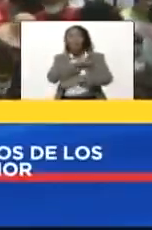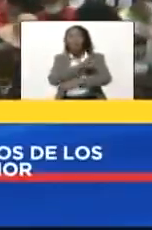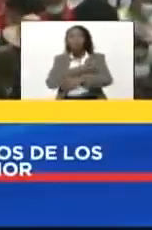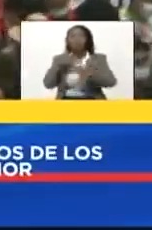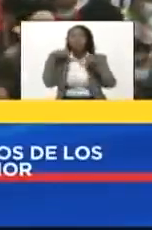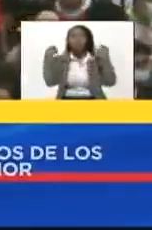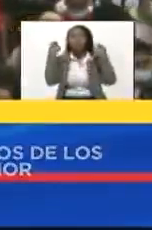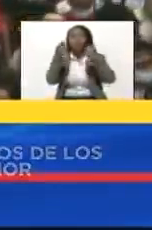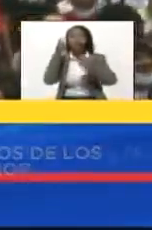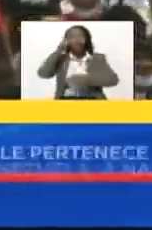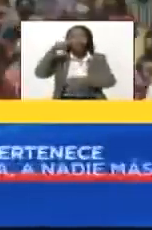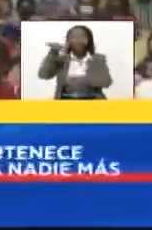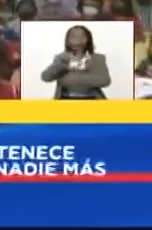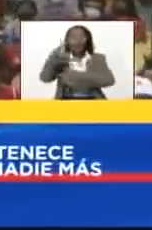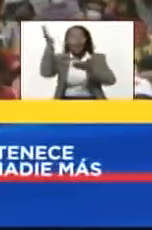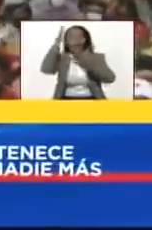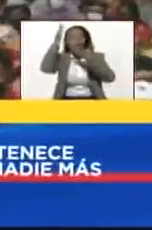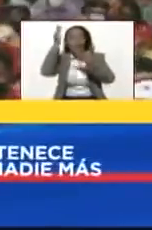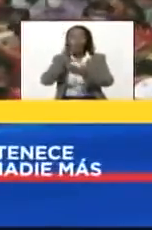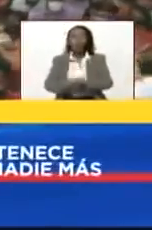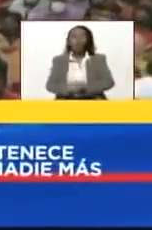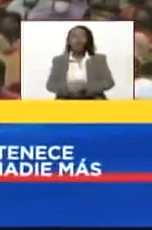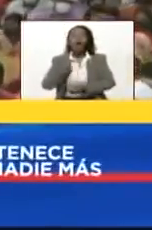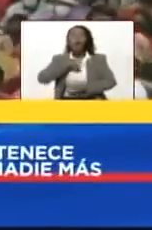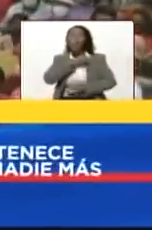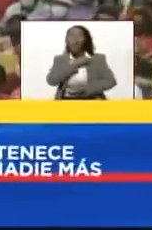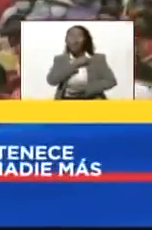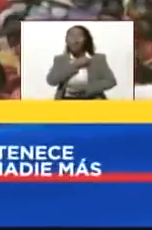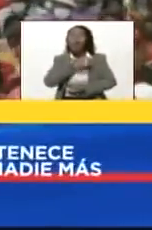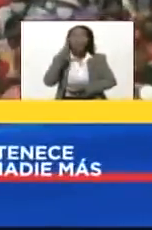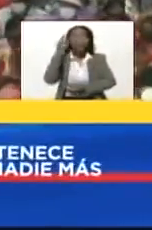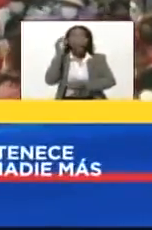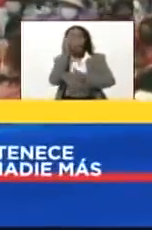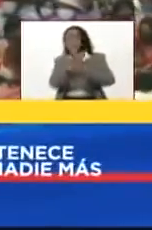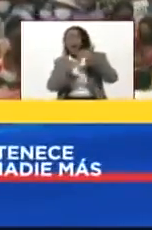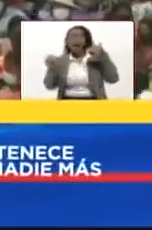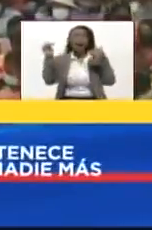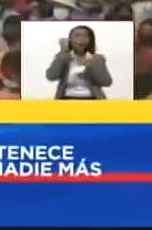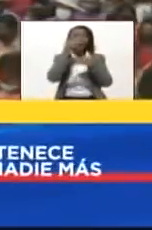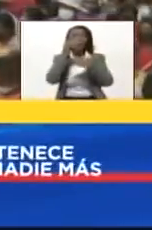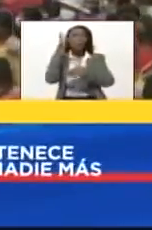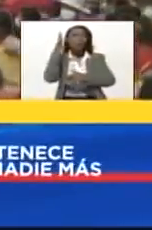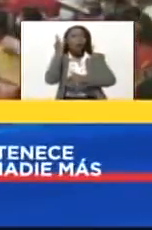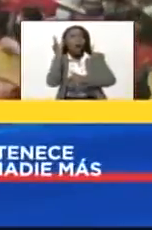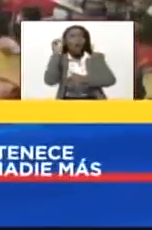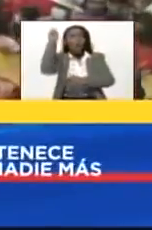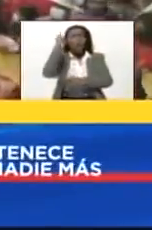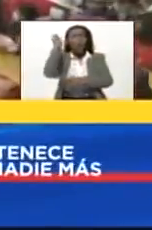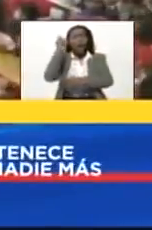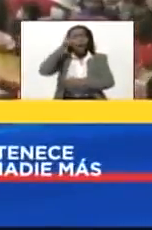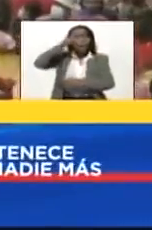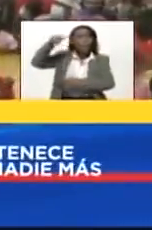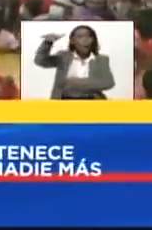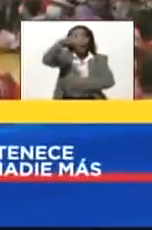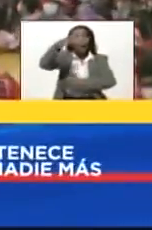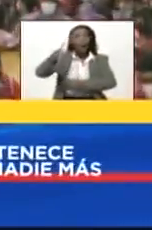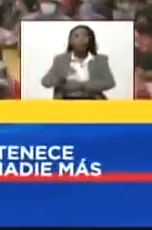Pueblos Indígenas, a nuestra chamana mayor, Noelí Pocaterra, diputada del